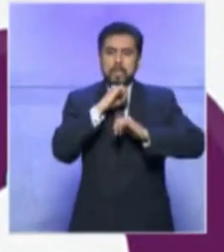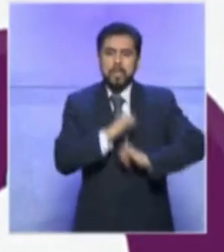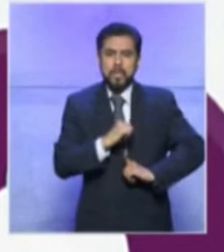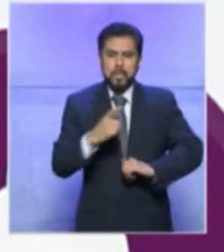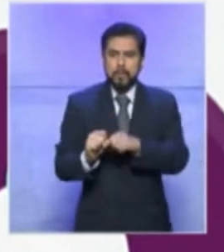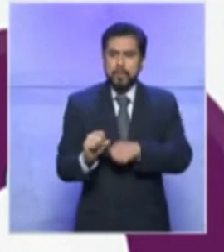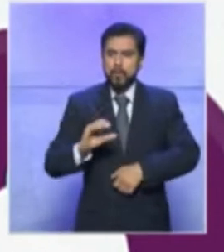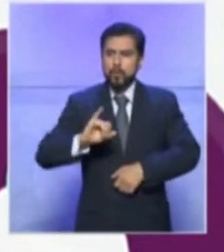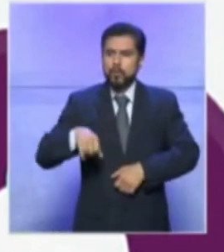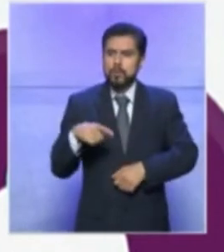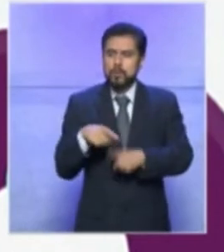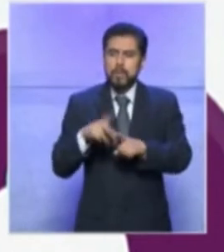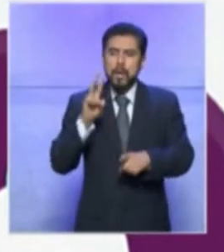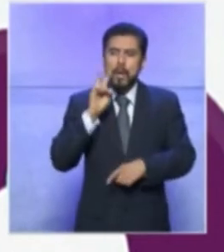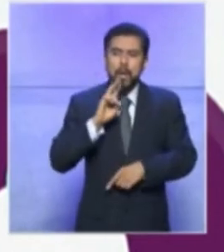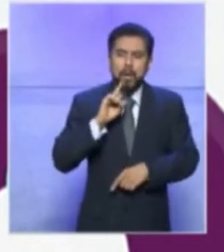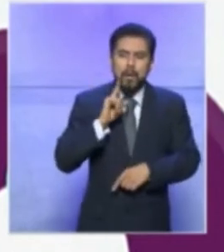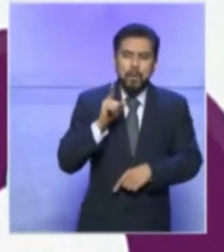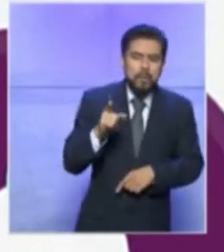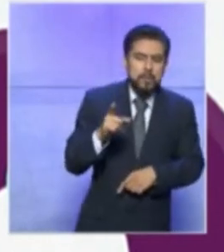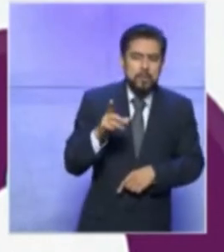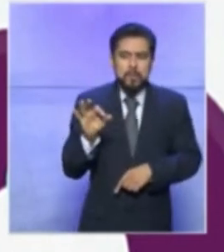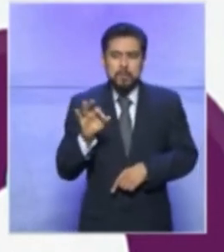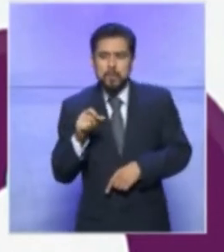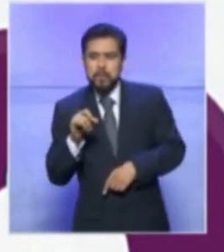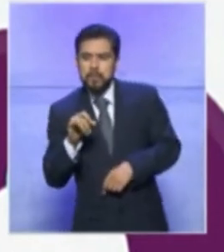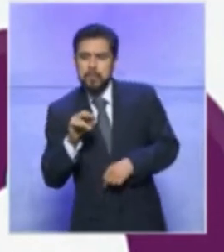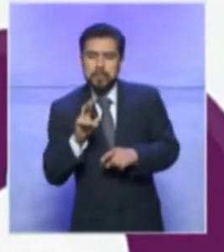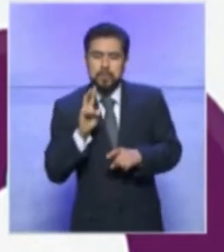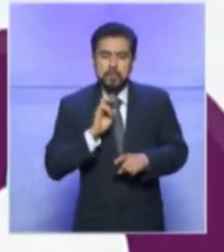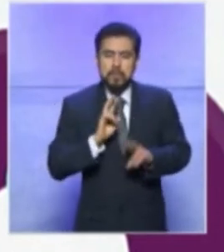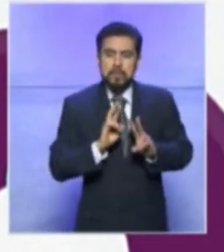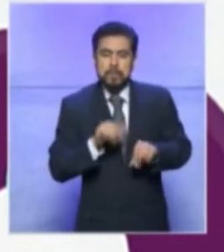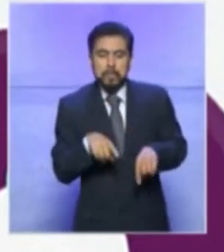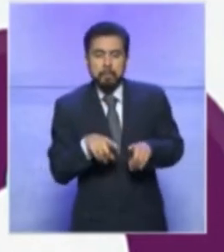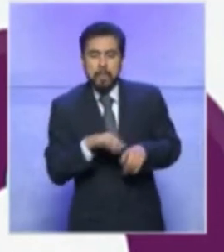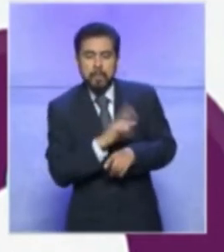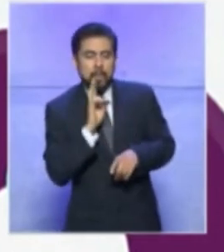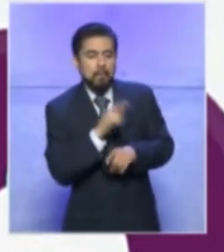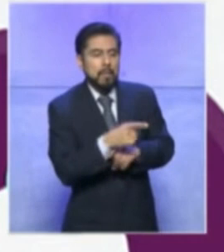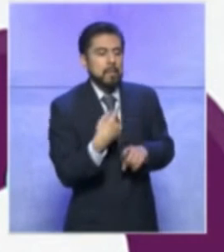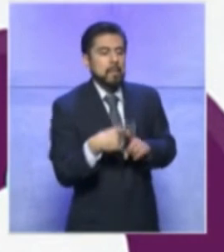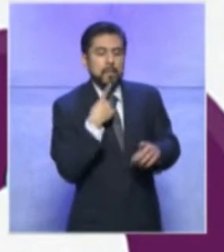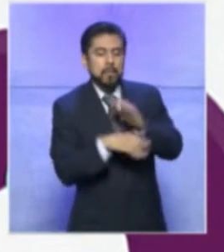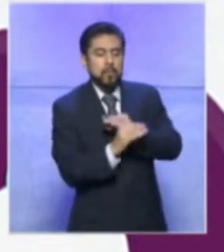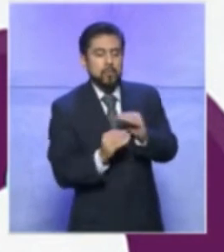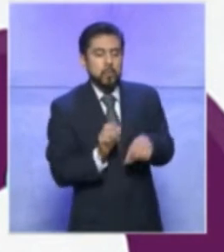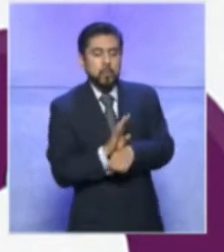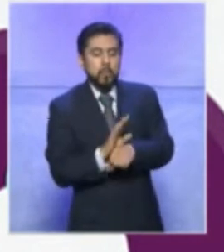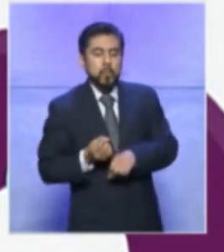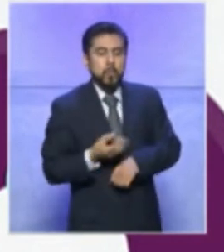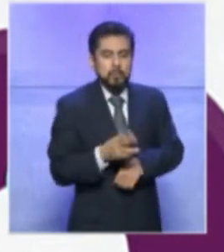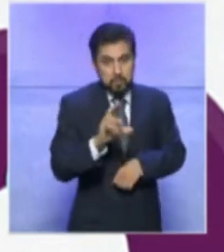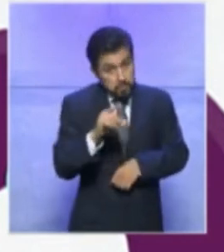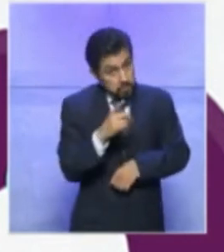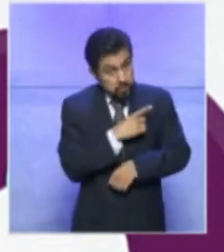evita cualquier clase de sospechosismo que pudiera generarse al variar el criterio sin alguna razón que lo fundamente. Es